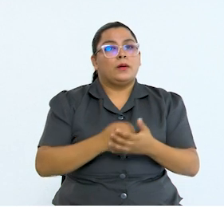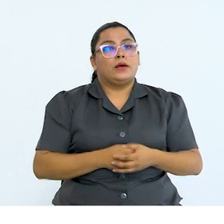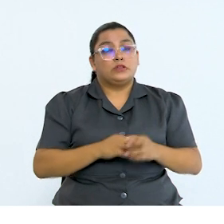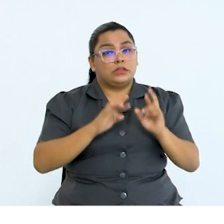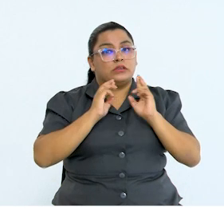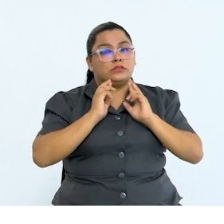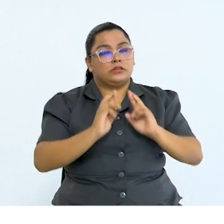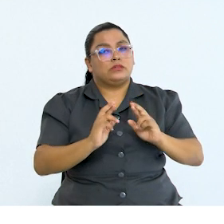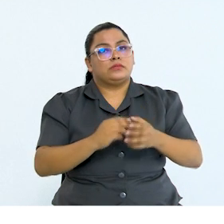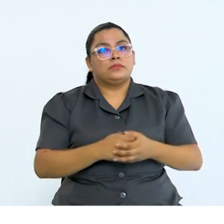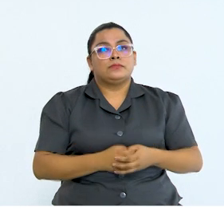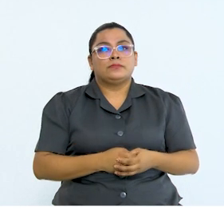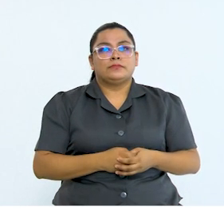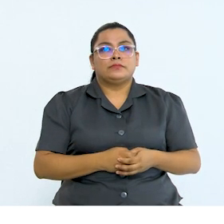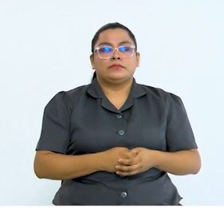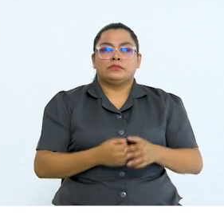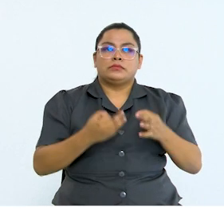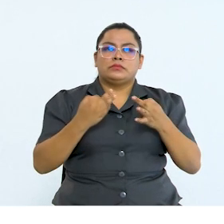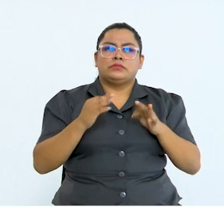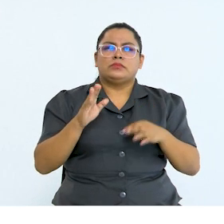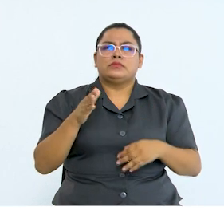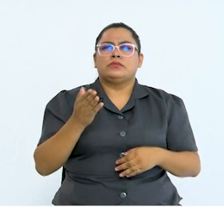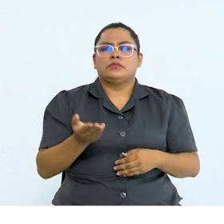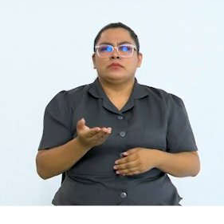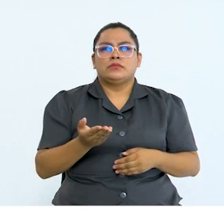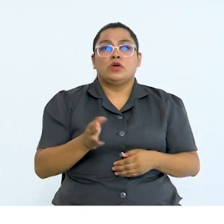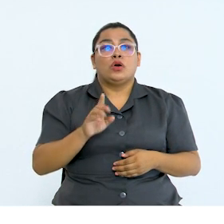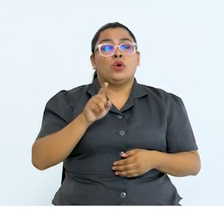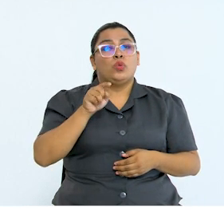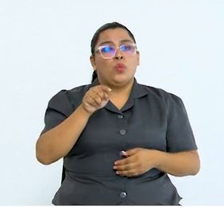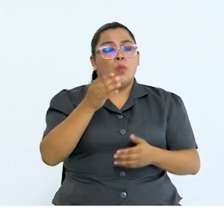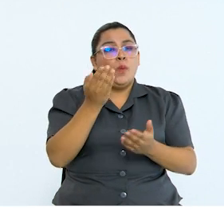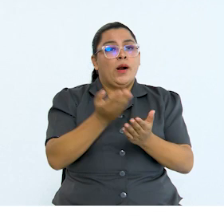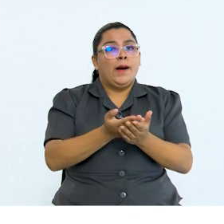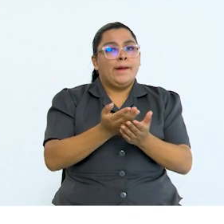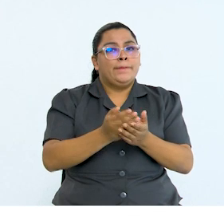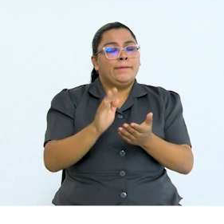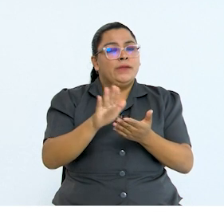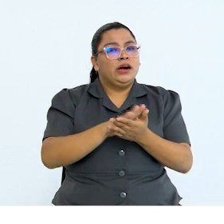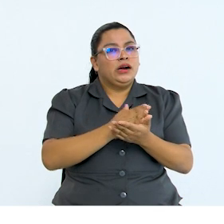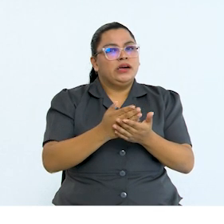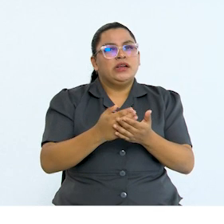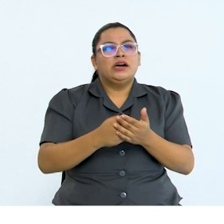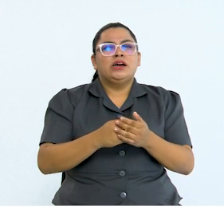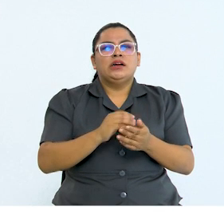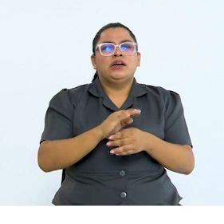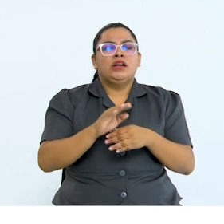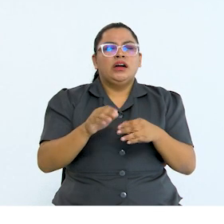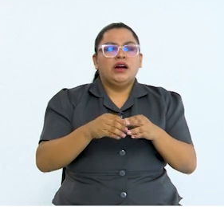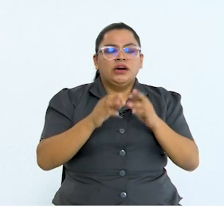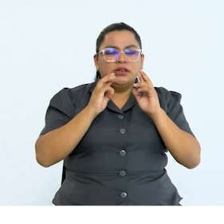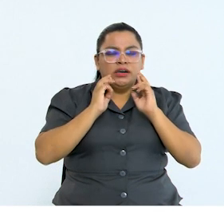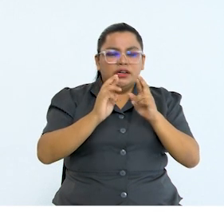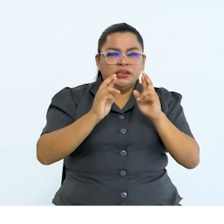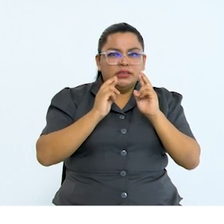de manera que tú procures compartir la mayor cantidad de soluciones distintas.